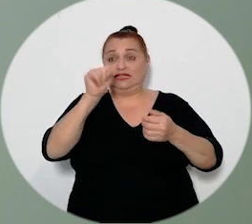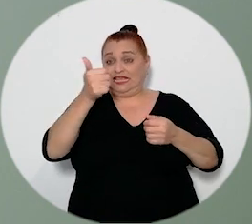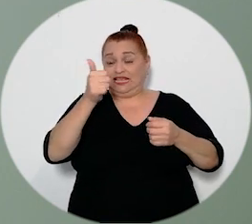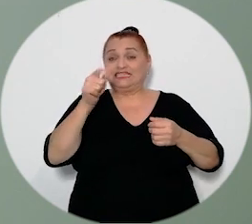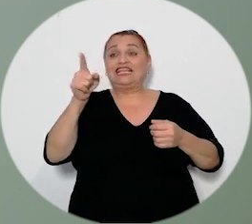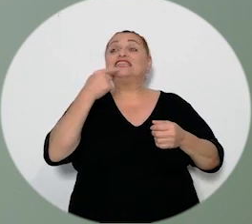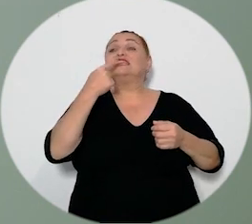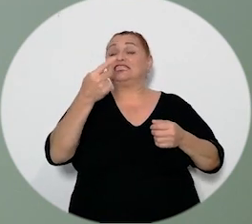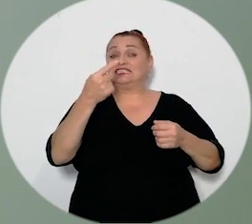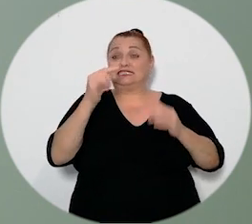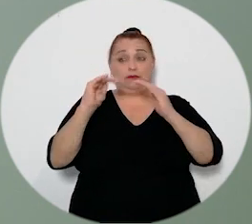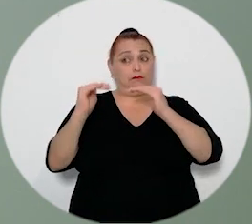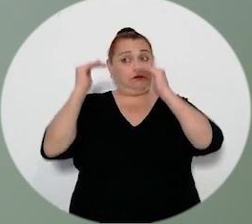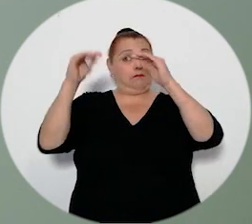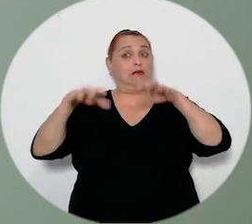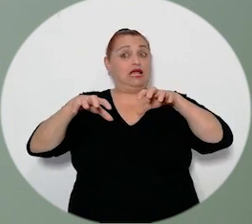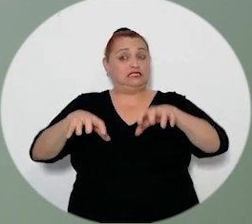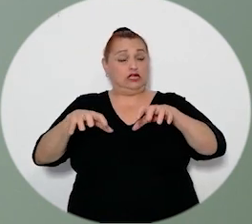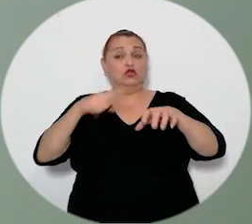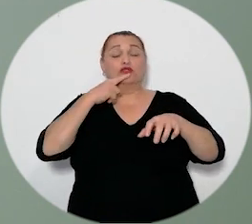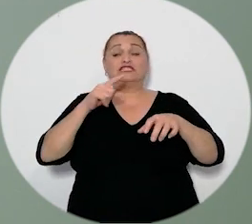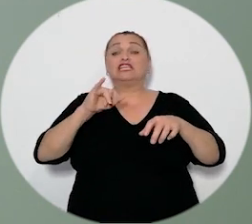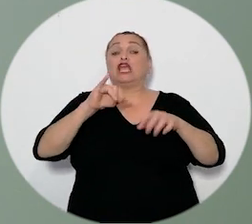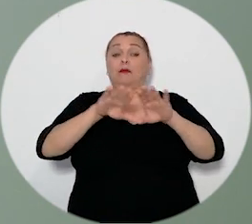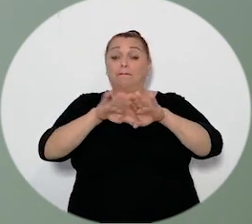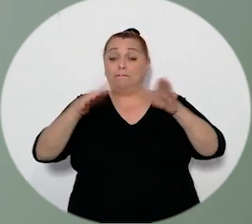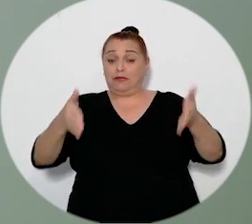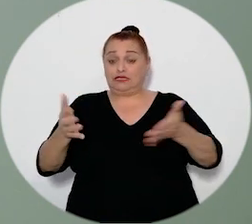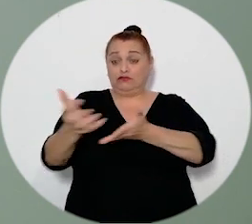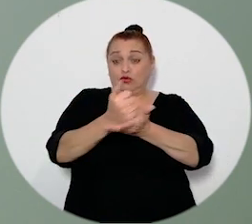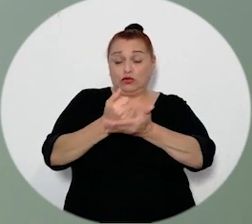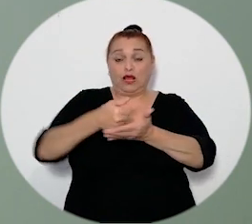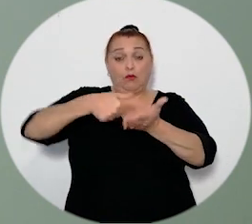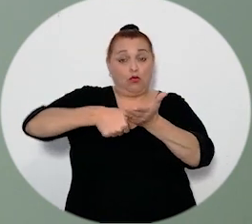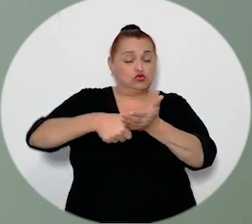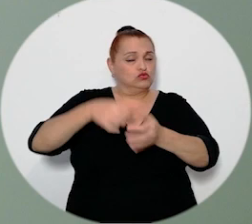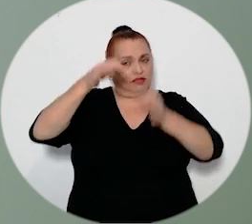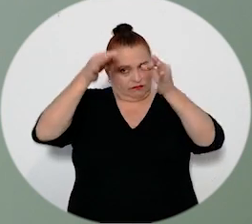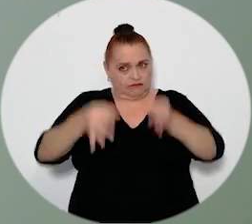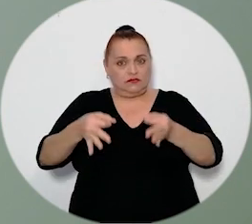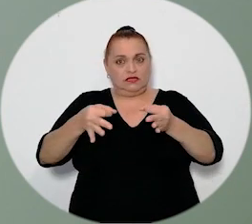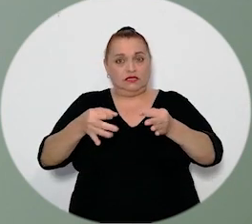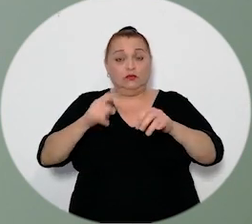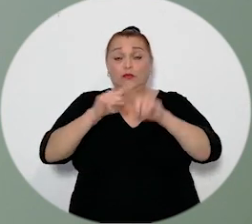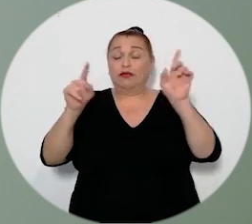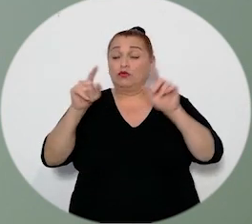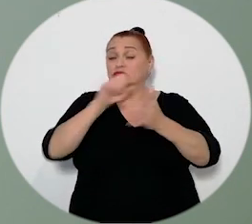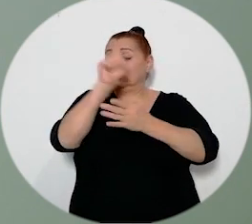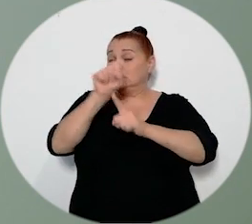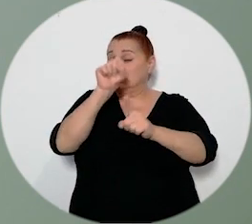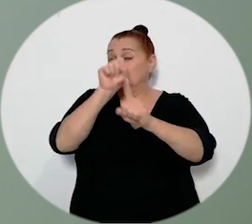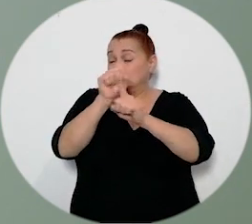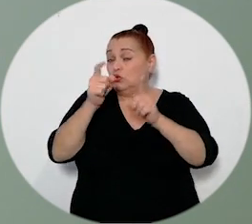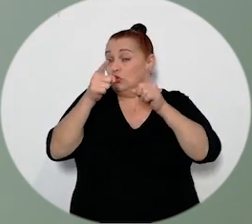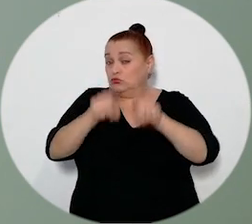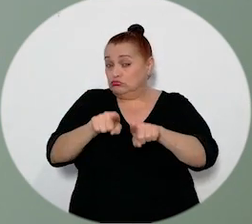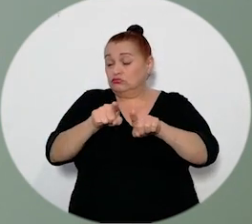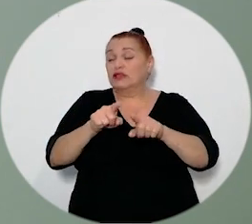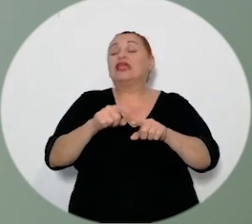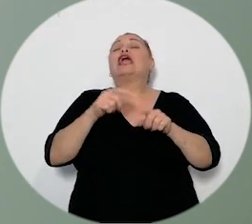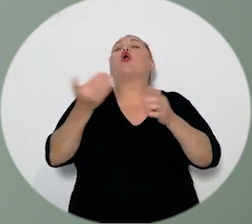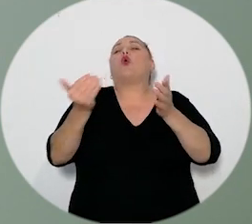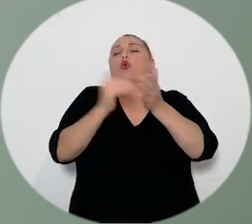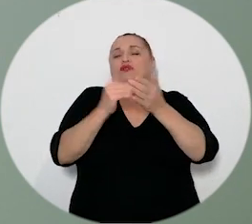Magistratura Electoral precisó que el escrutinio que llevan a cabo las juntas receptoras de votos es definitivo, pero que ante determinadas situaciones se habilita un